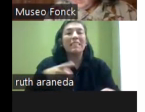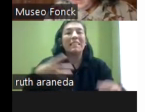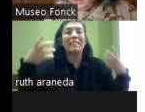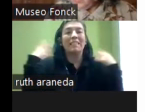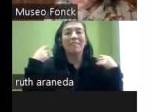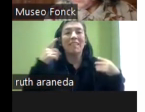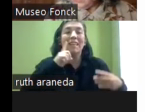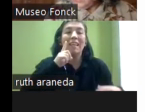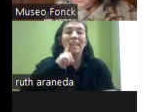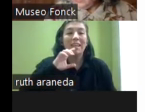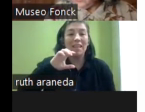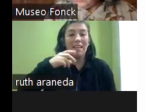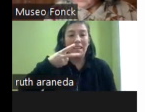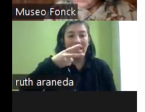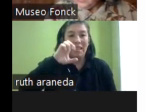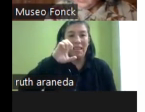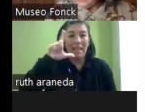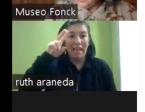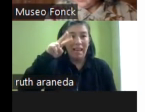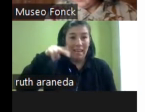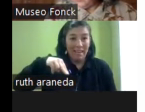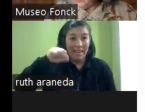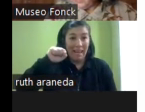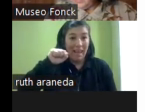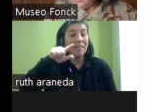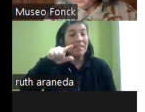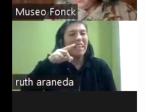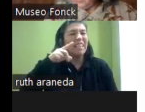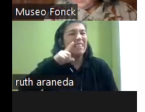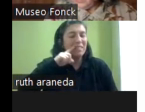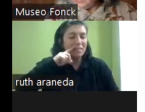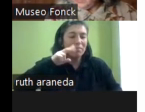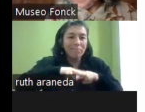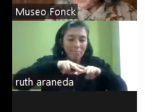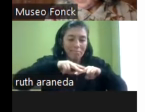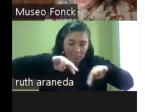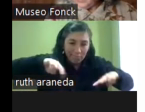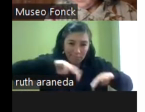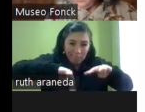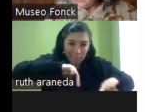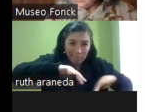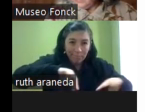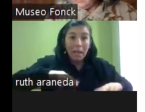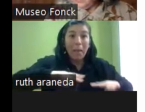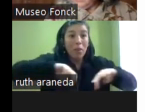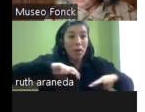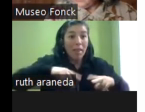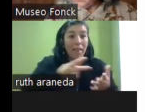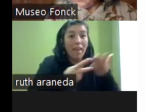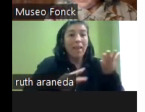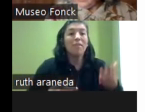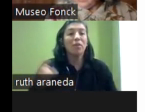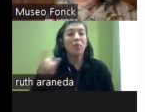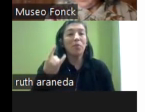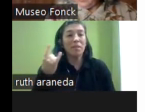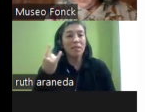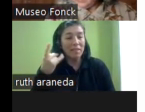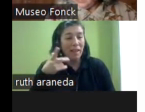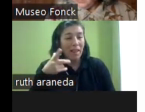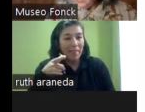de Elena Horta Tricayotis. Ella es arqueóloga e historiadora del arte de la Universidad de Eötvös Loránd